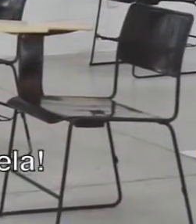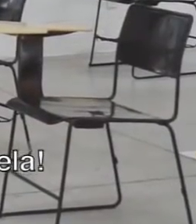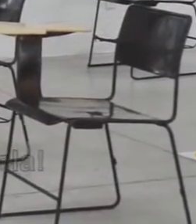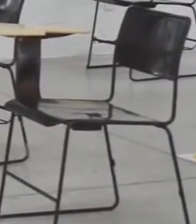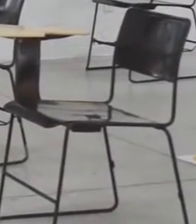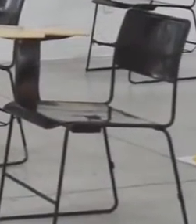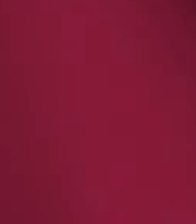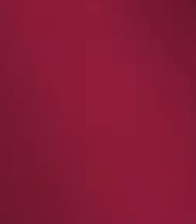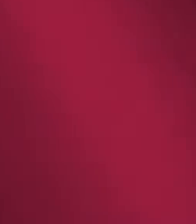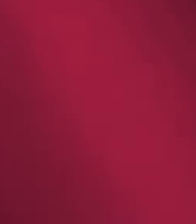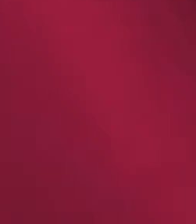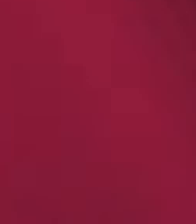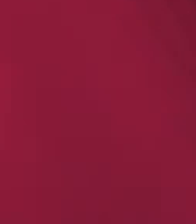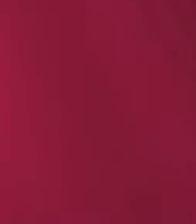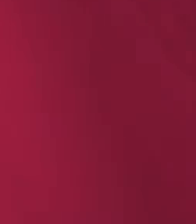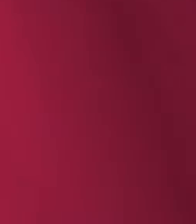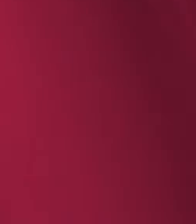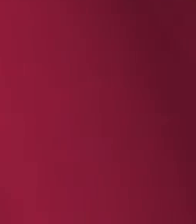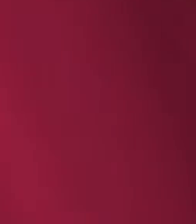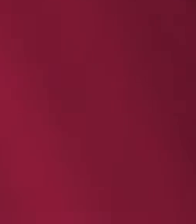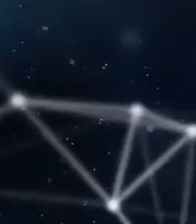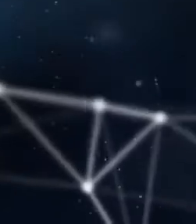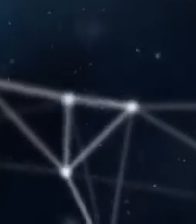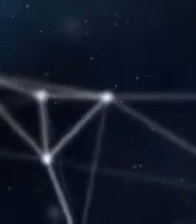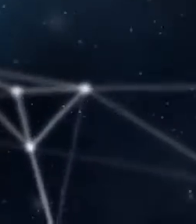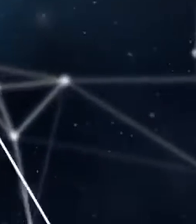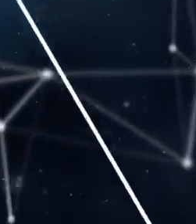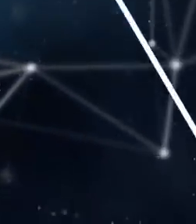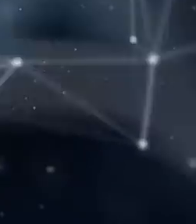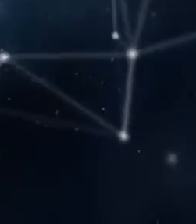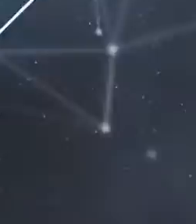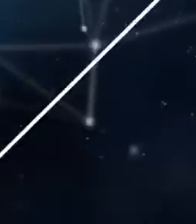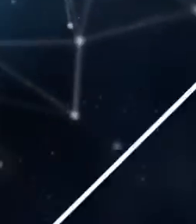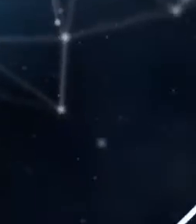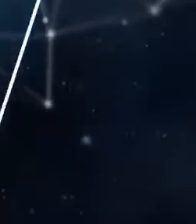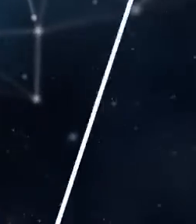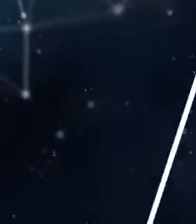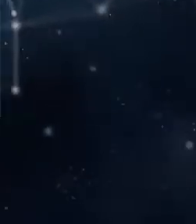la escuela. Gobierno de México.